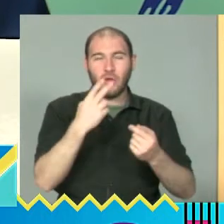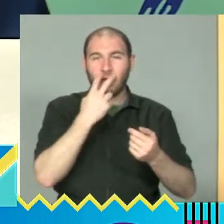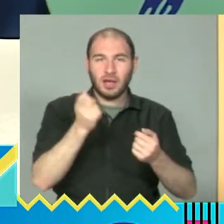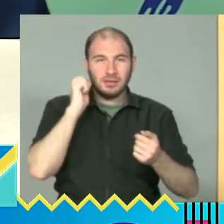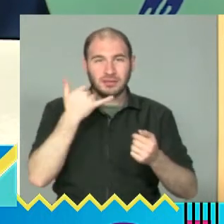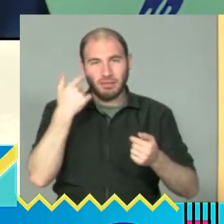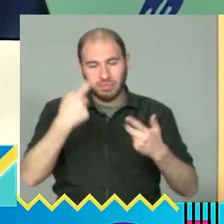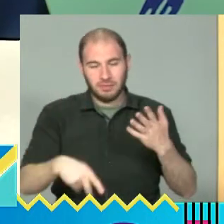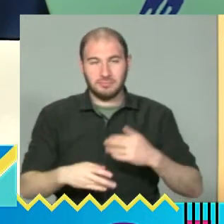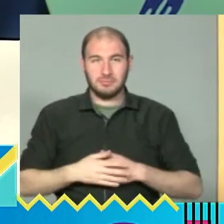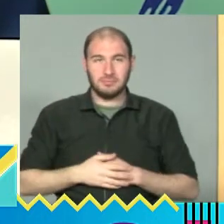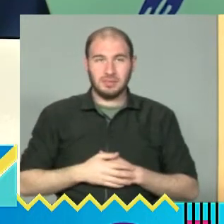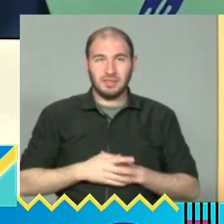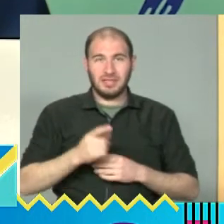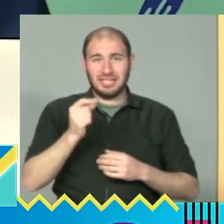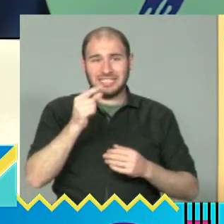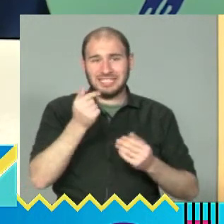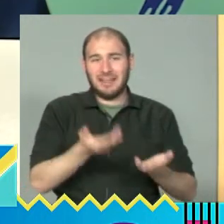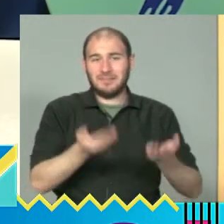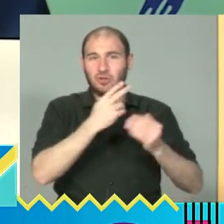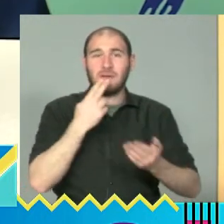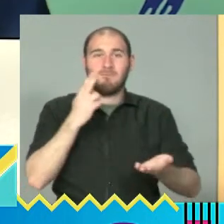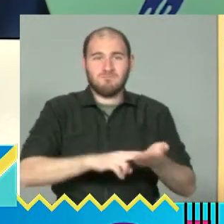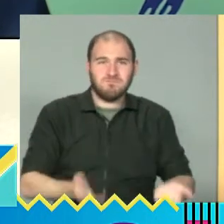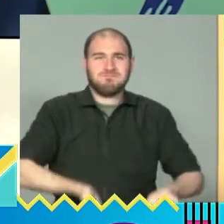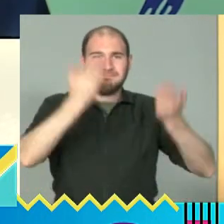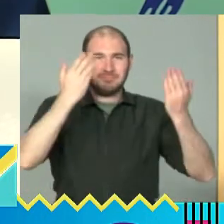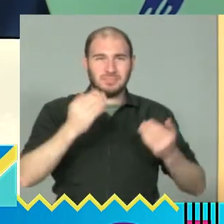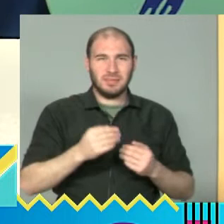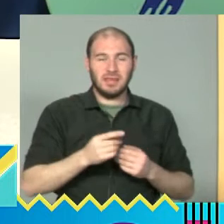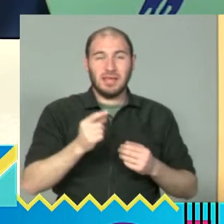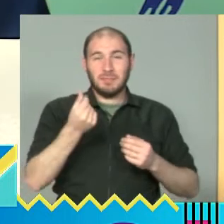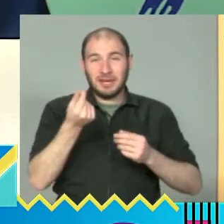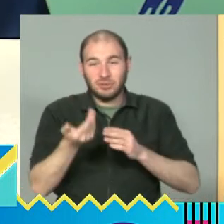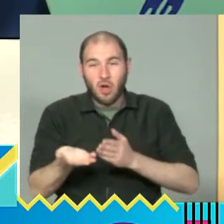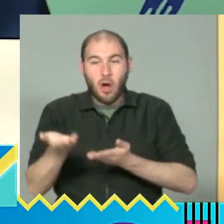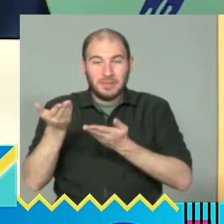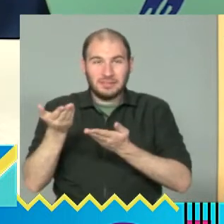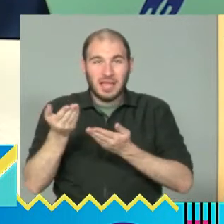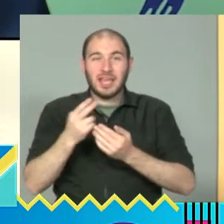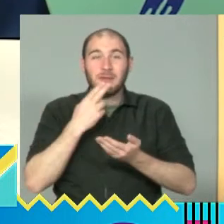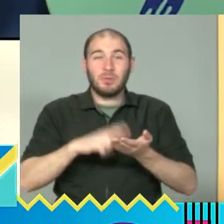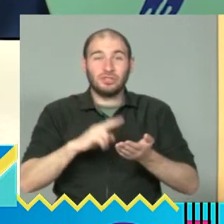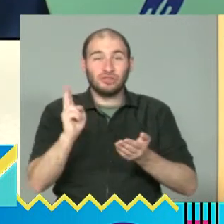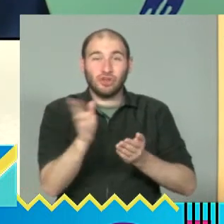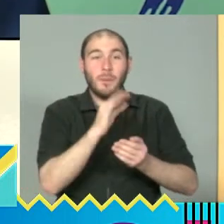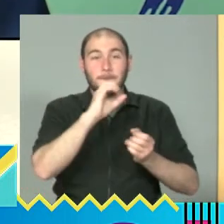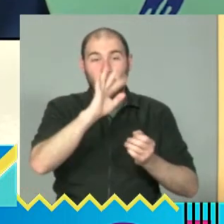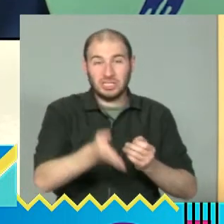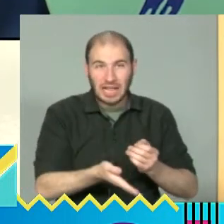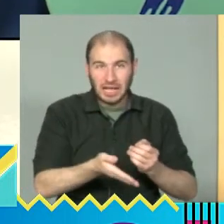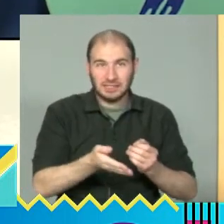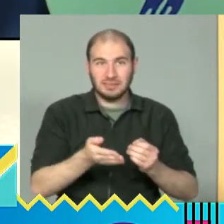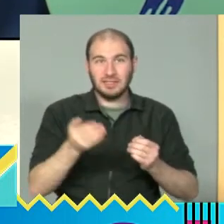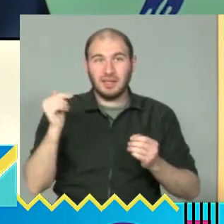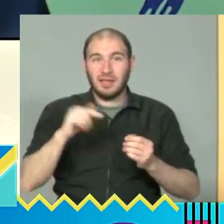gas, teléfono. Entonces, no hay tarifazo, lo que hay es impuestazo. Cada vez que tocan la tarifa, como todos los impuestos son porcentajes,